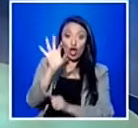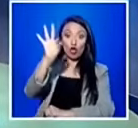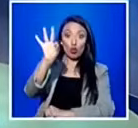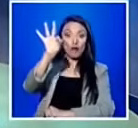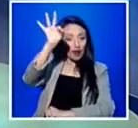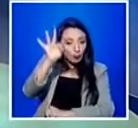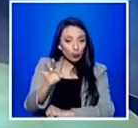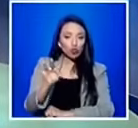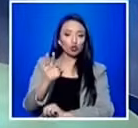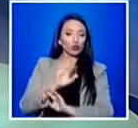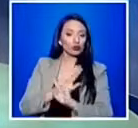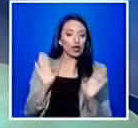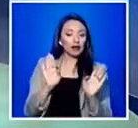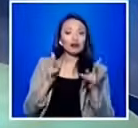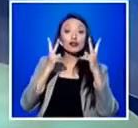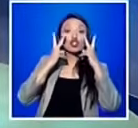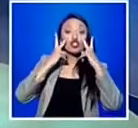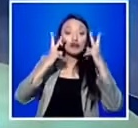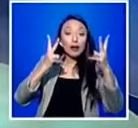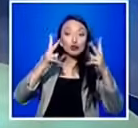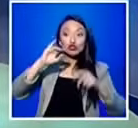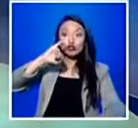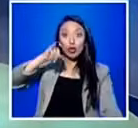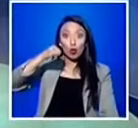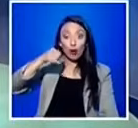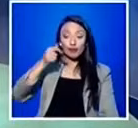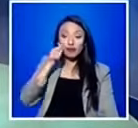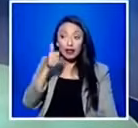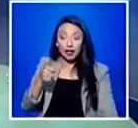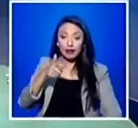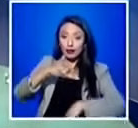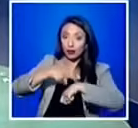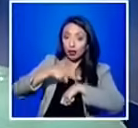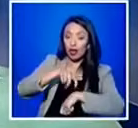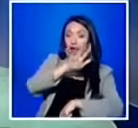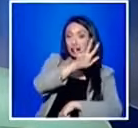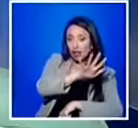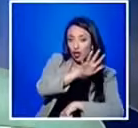en punto de la mañana, nos vemos este jueves, ya lo saben, a partir de las